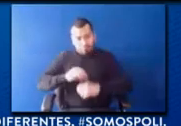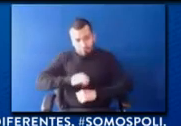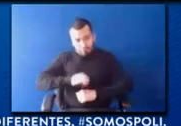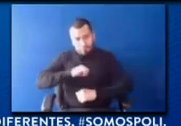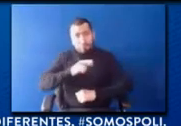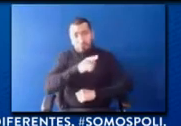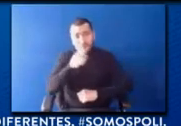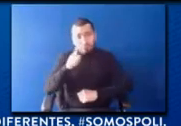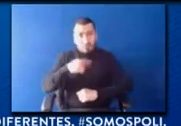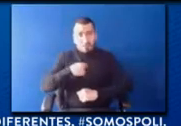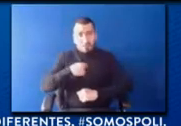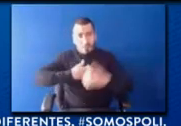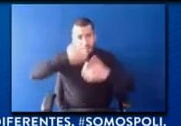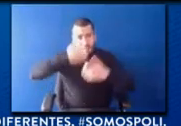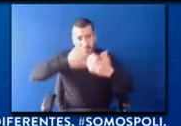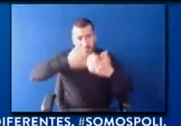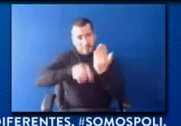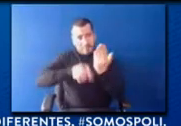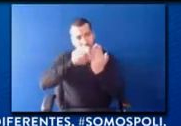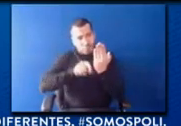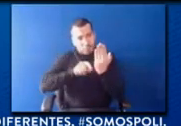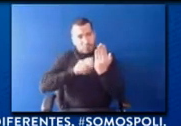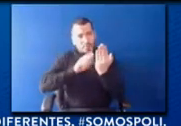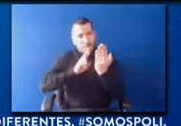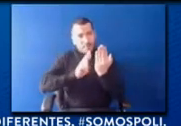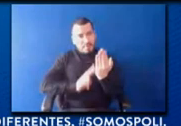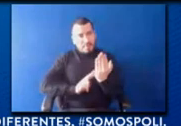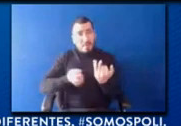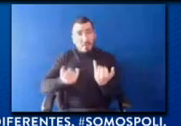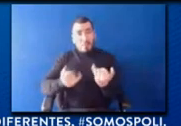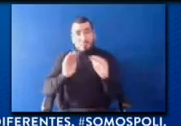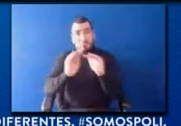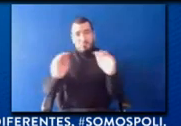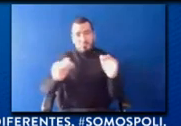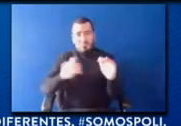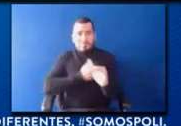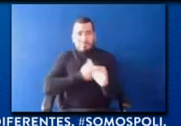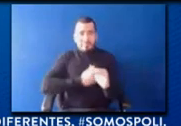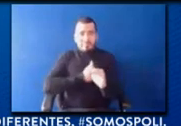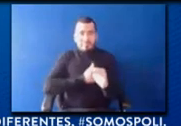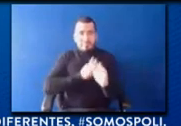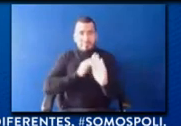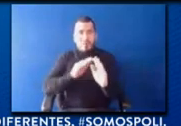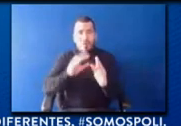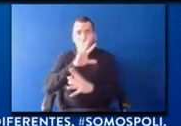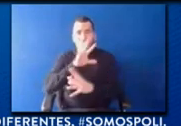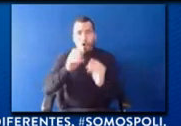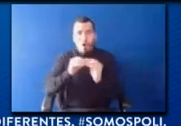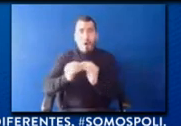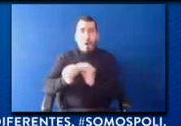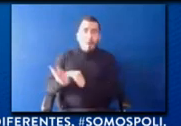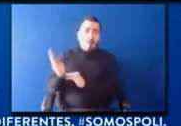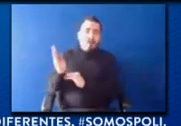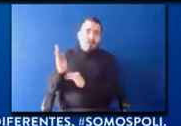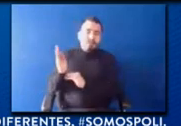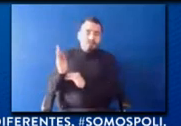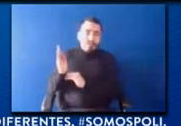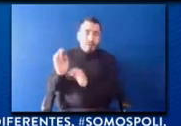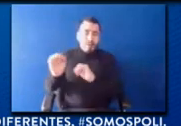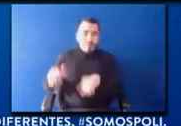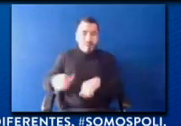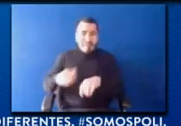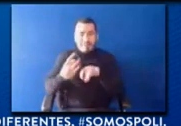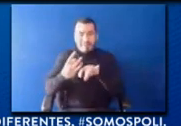este espacio. Por eso los invitamos a contestar una pequeña encuesta a través del vínculo que hemos publicado en el chat de la